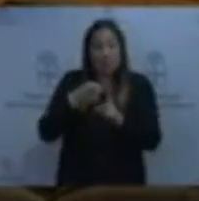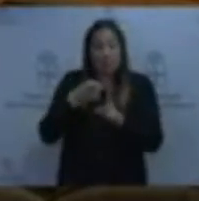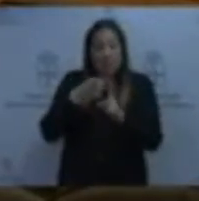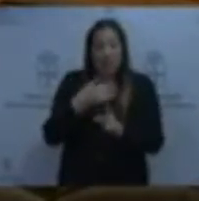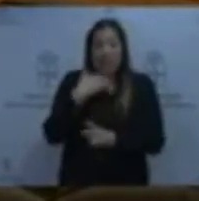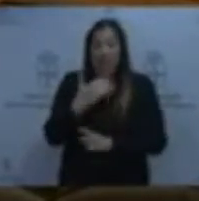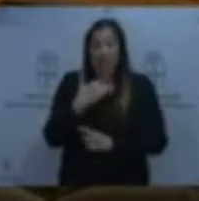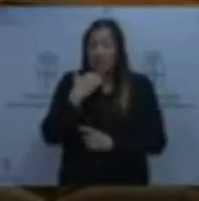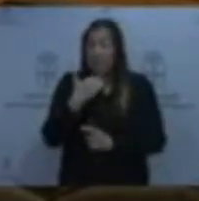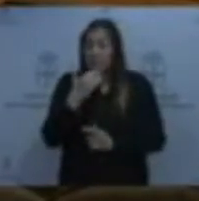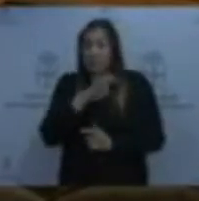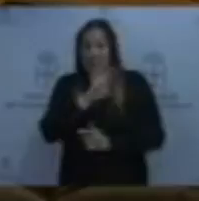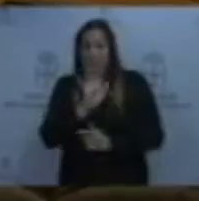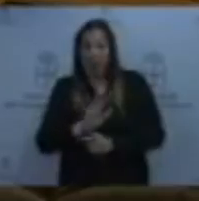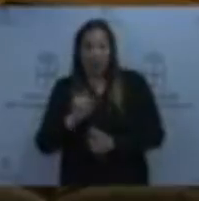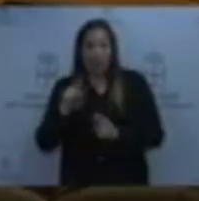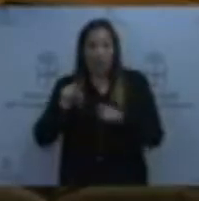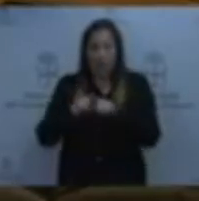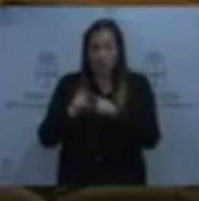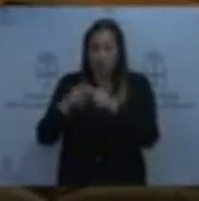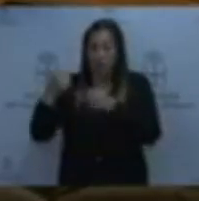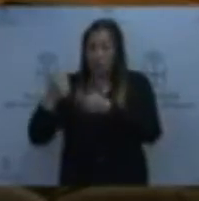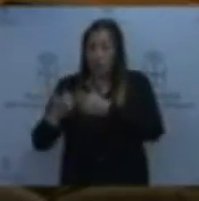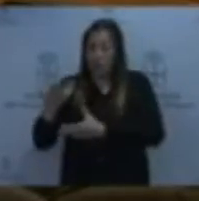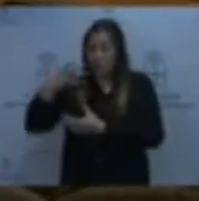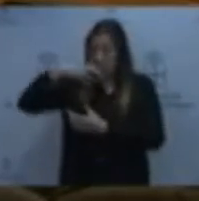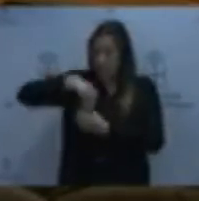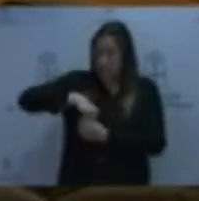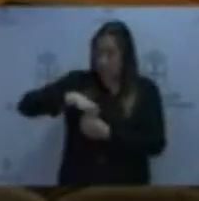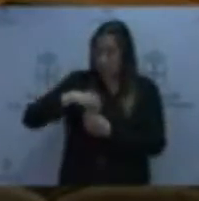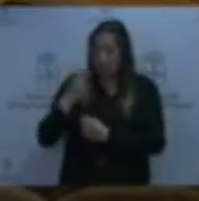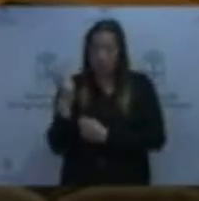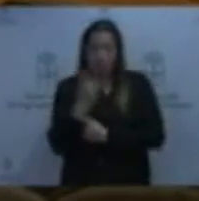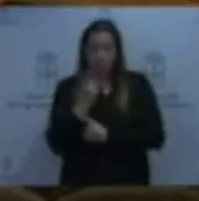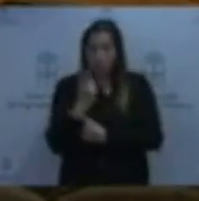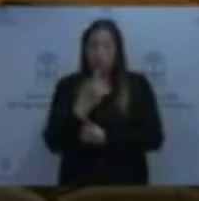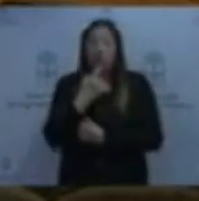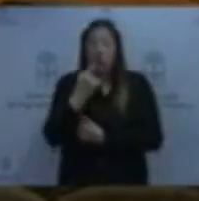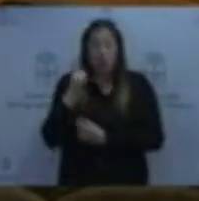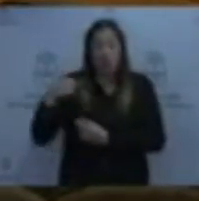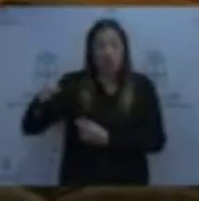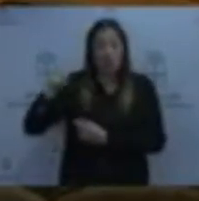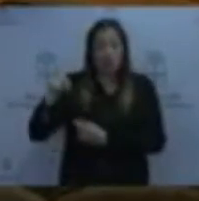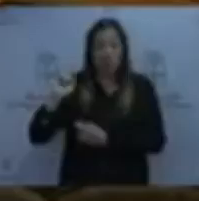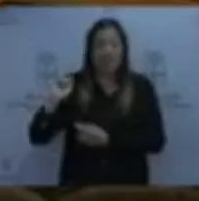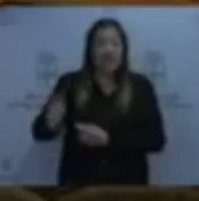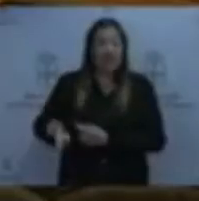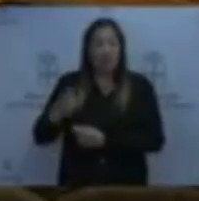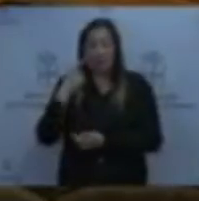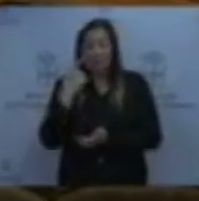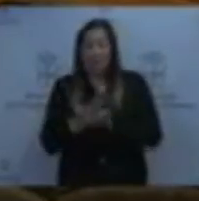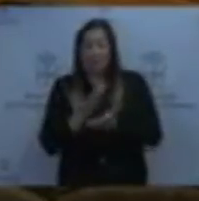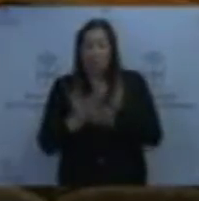apariencia como el de la OPD interna. Y en ninguno de ellos, como bien dice usted, por las sentencias se demuestra